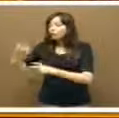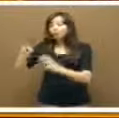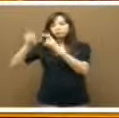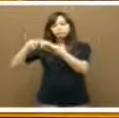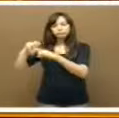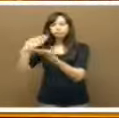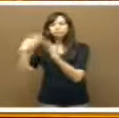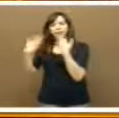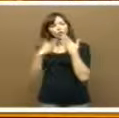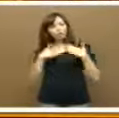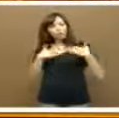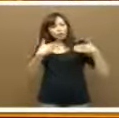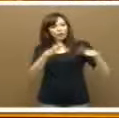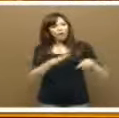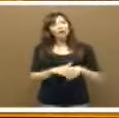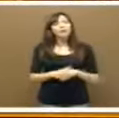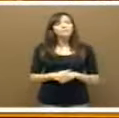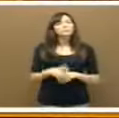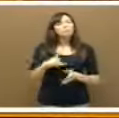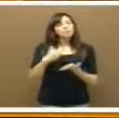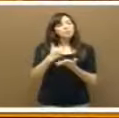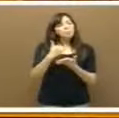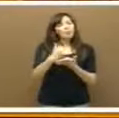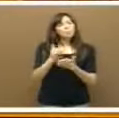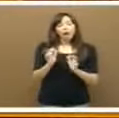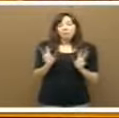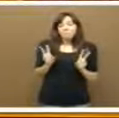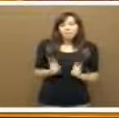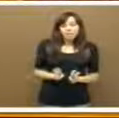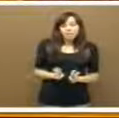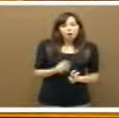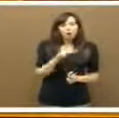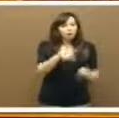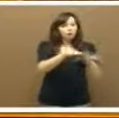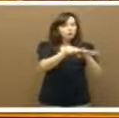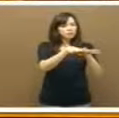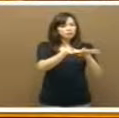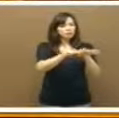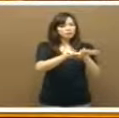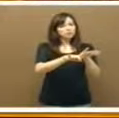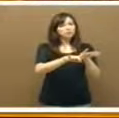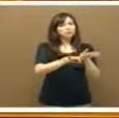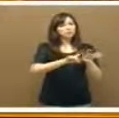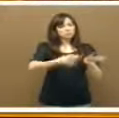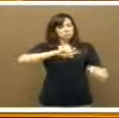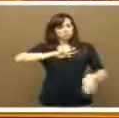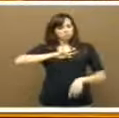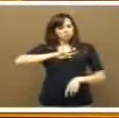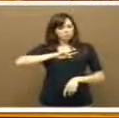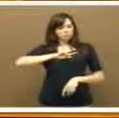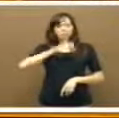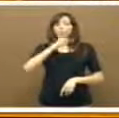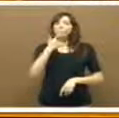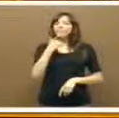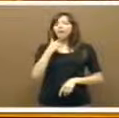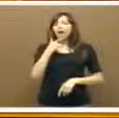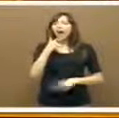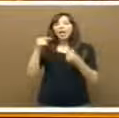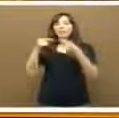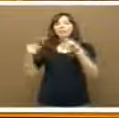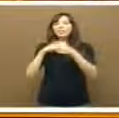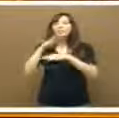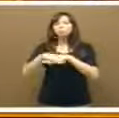Como he demostrado aquí que al principio ustedes nos criticaban, usted aquí me criticó porque no íbamos a cumplir el déficit. Y